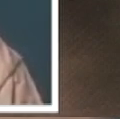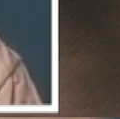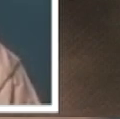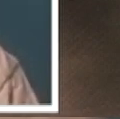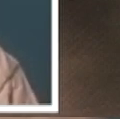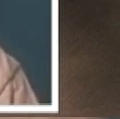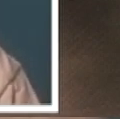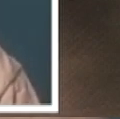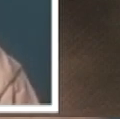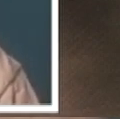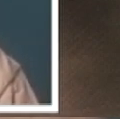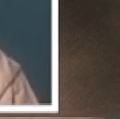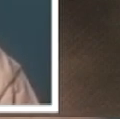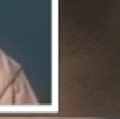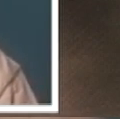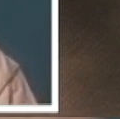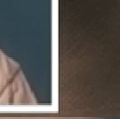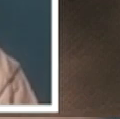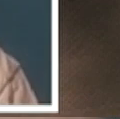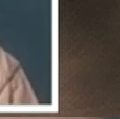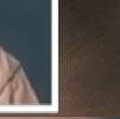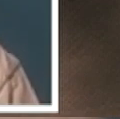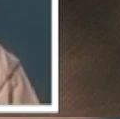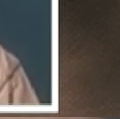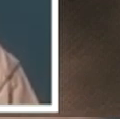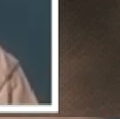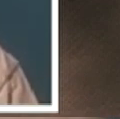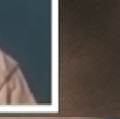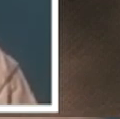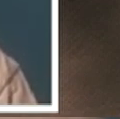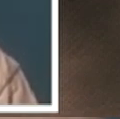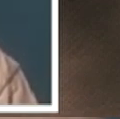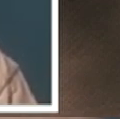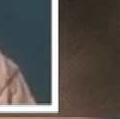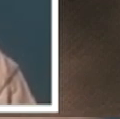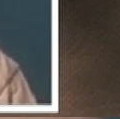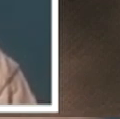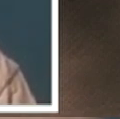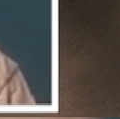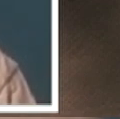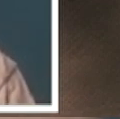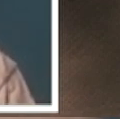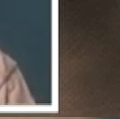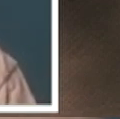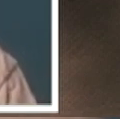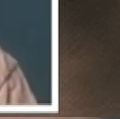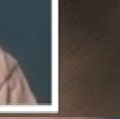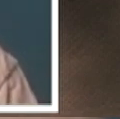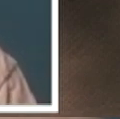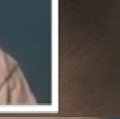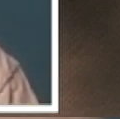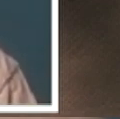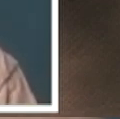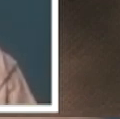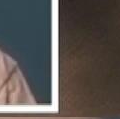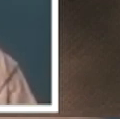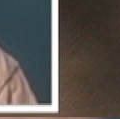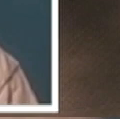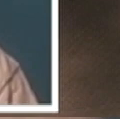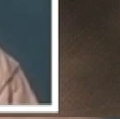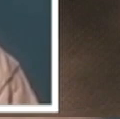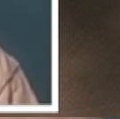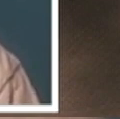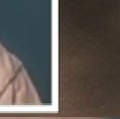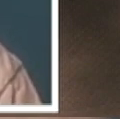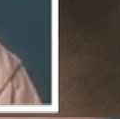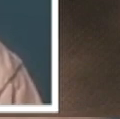cuadrando para que se haga una actividad el 7 de octubre, que es un pancartazo para llamar a que la gente salga el día 10